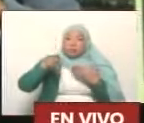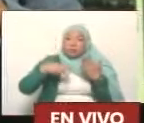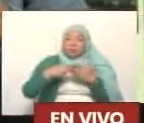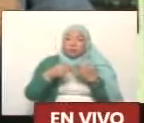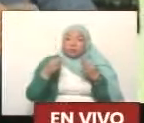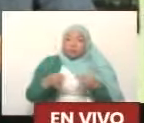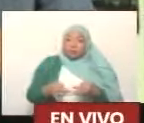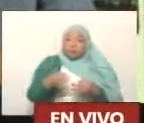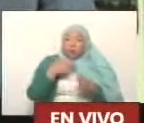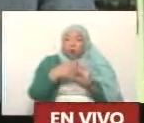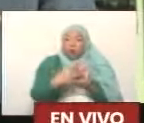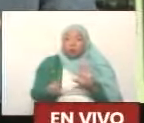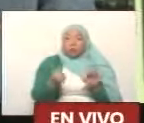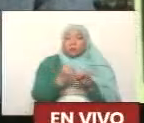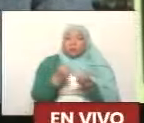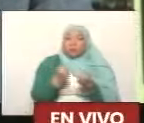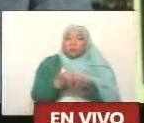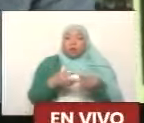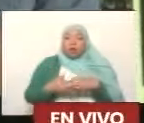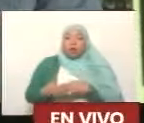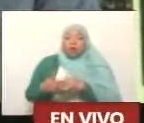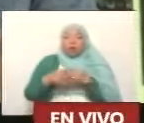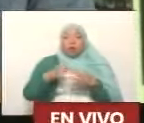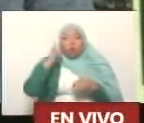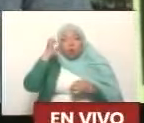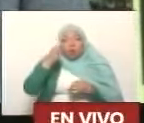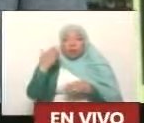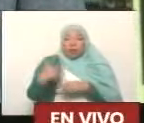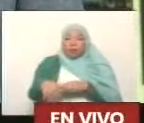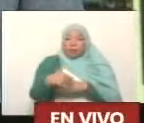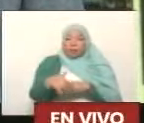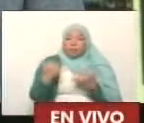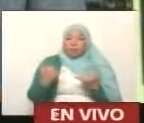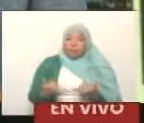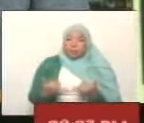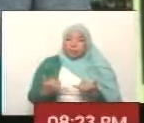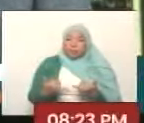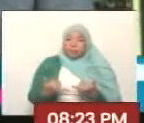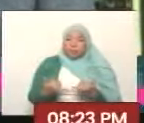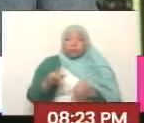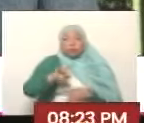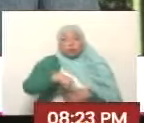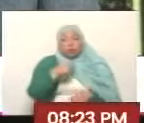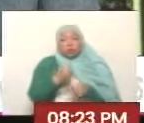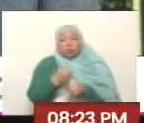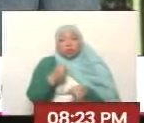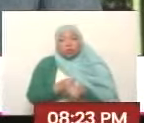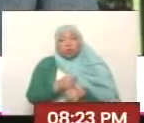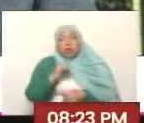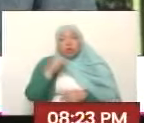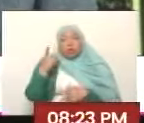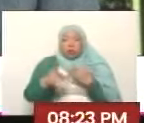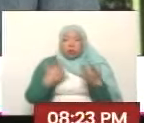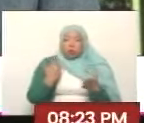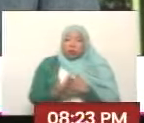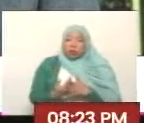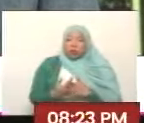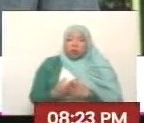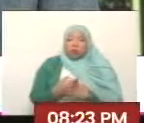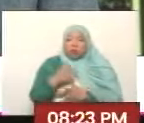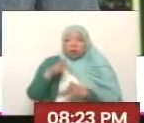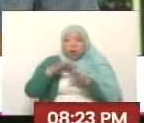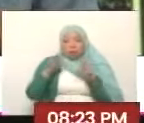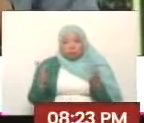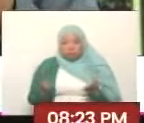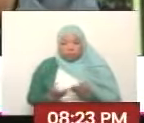Y fueron el ejemplo porque entonces Europa y el mundo se lanzó a las calles. Ahora ves tú también las universidades de Europa, las universidades